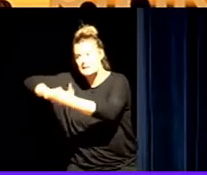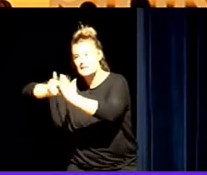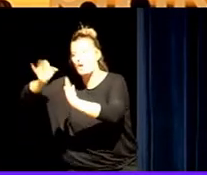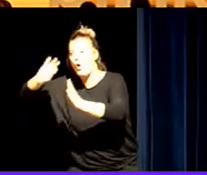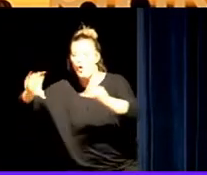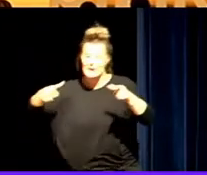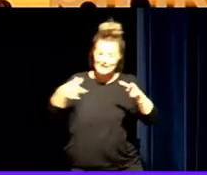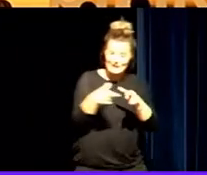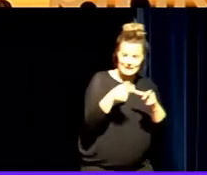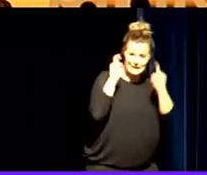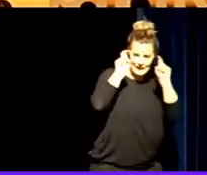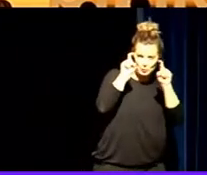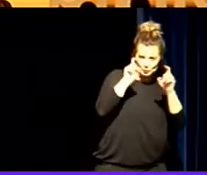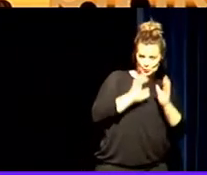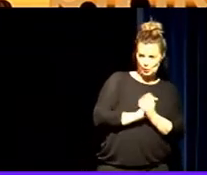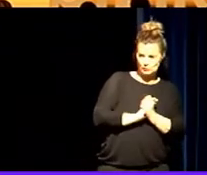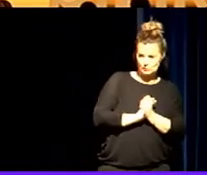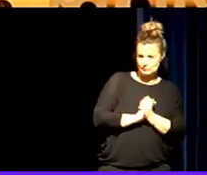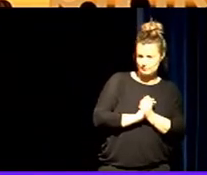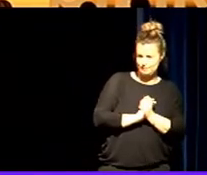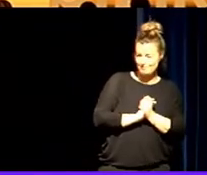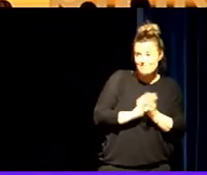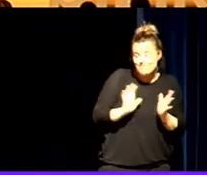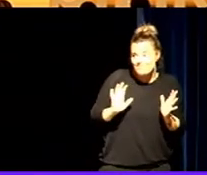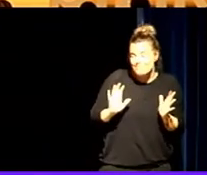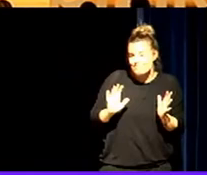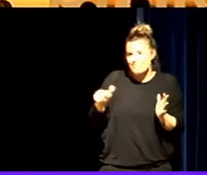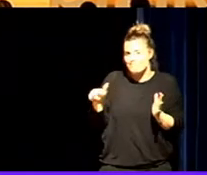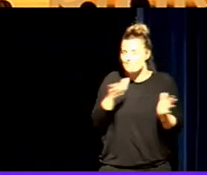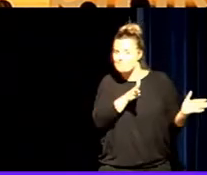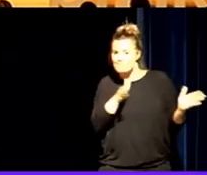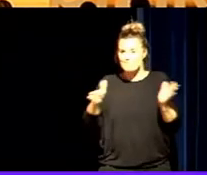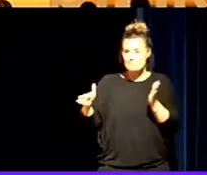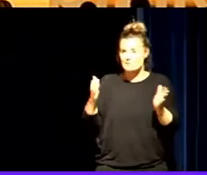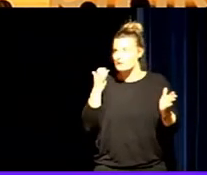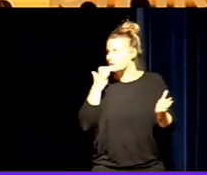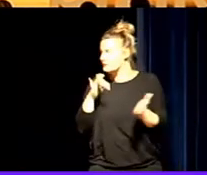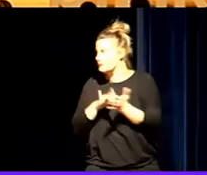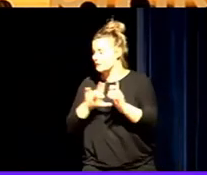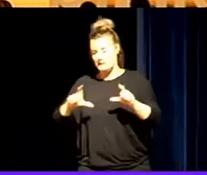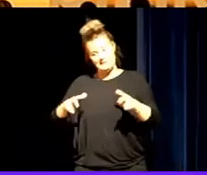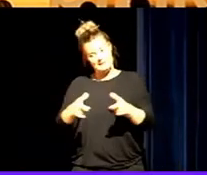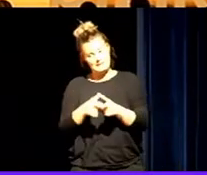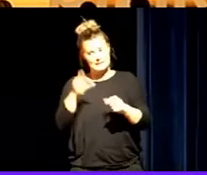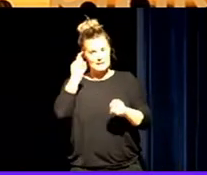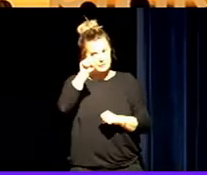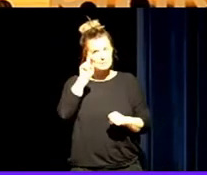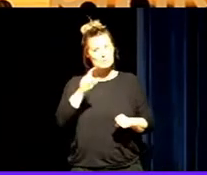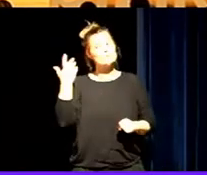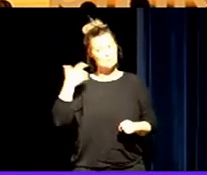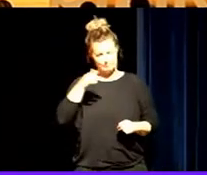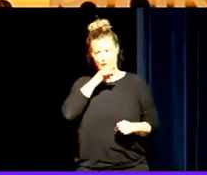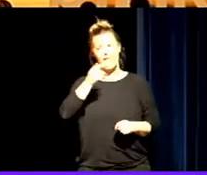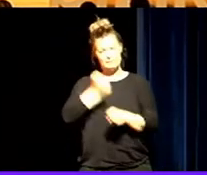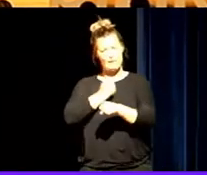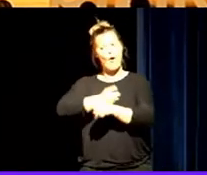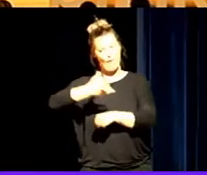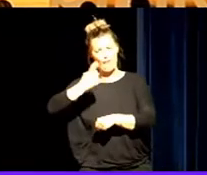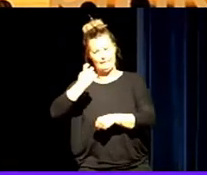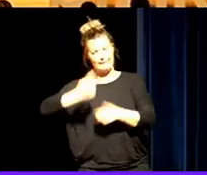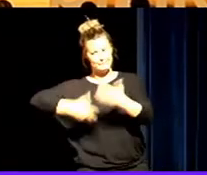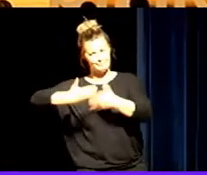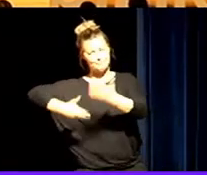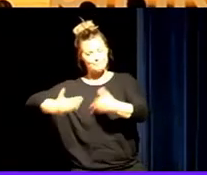claustro, ¿no? Pues, porque si es del claustro, tenemos trabajo, ¿no?